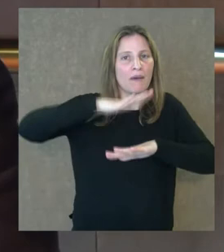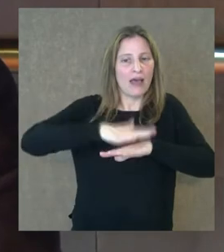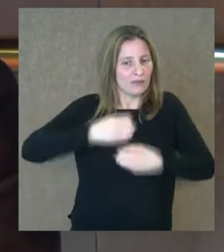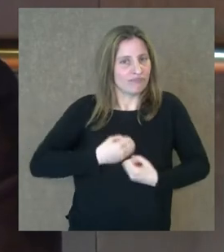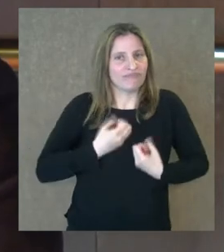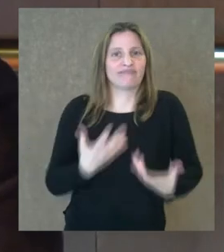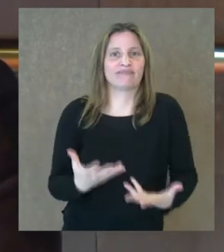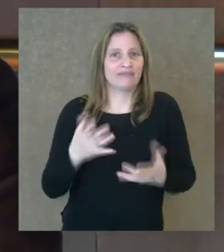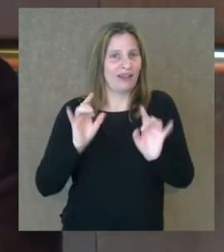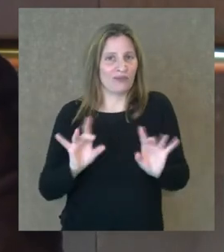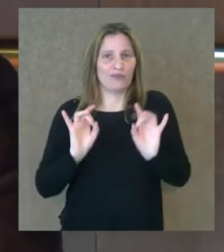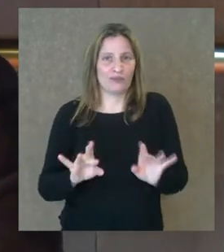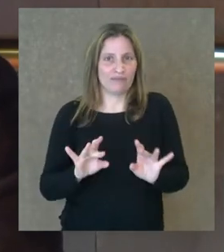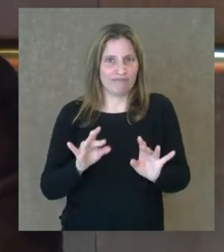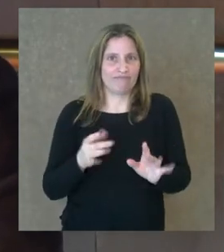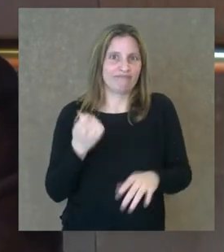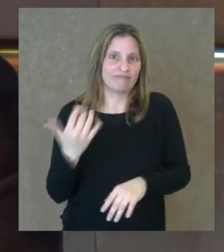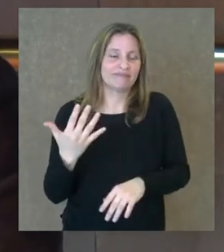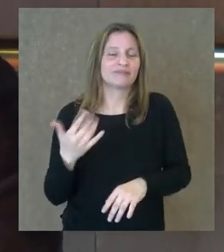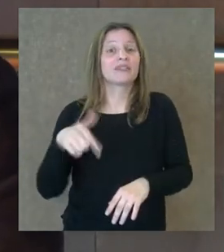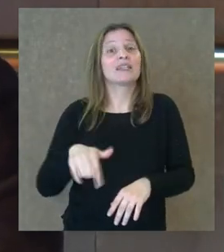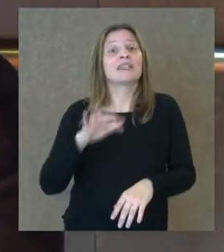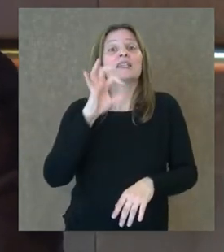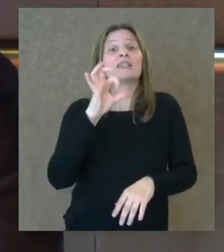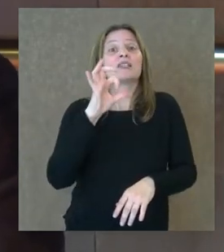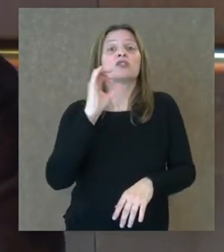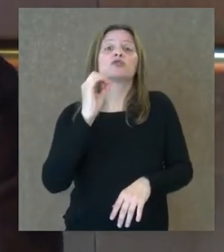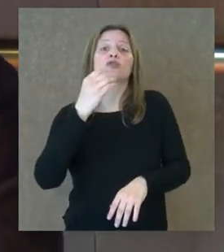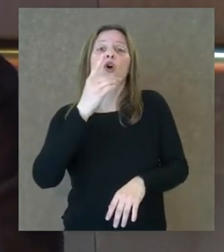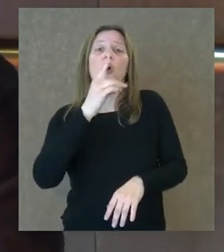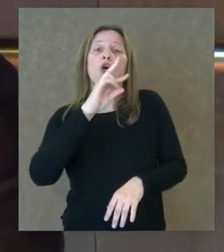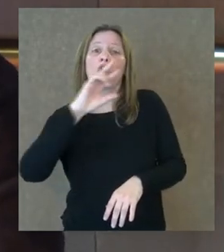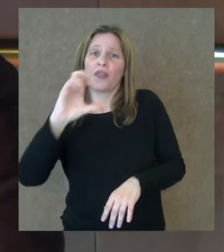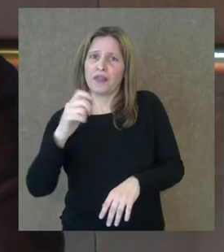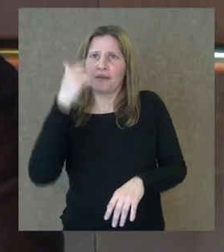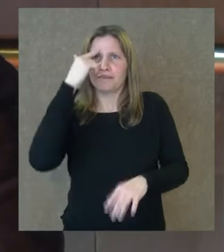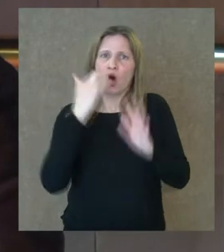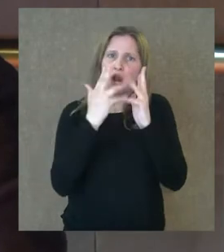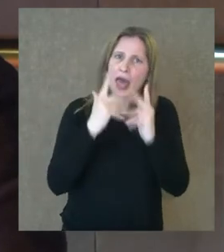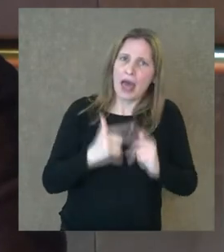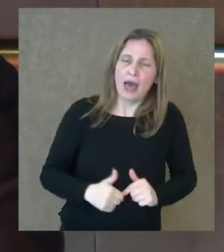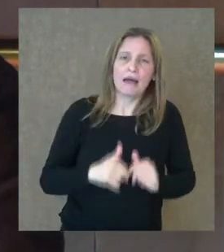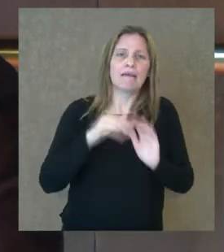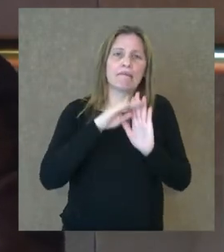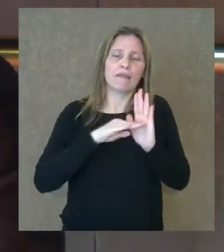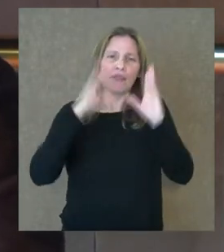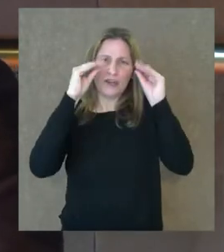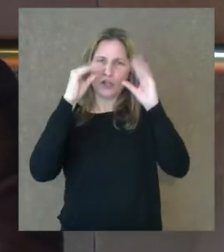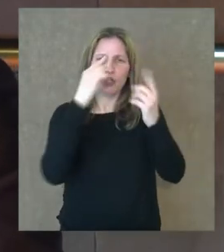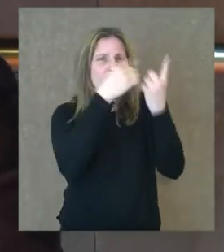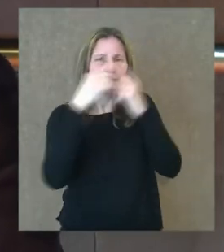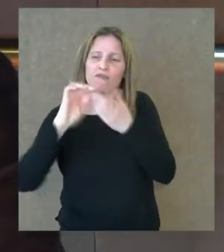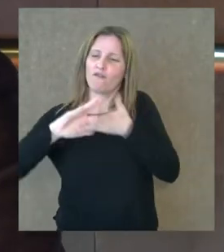en vivo que creo que es lo que hay que rescatar y el show del en ese sentido ha pensado una gala ecléctica muy